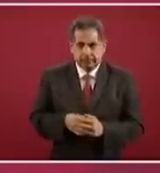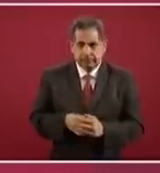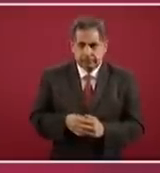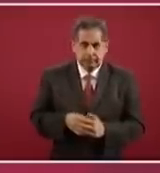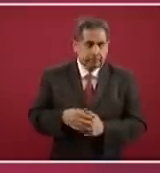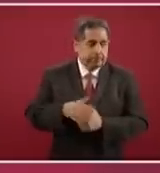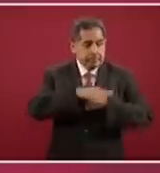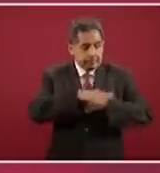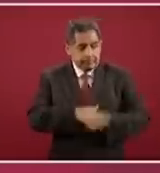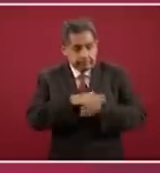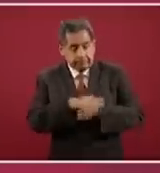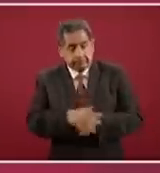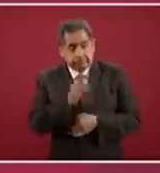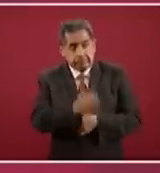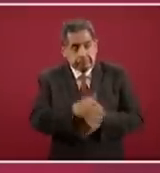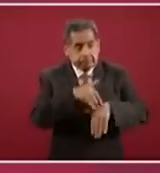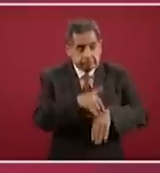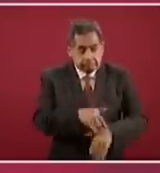presiones,